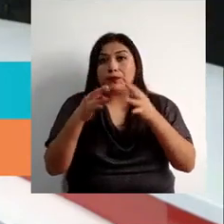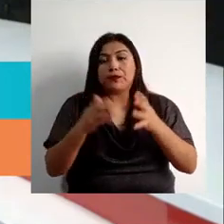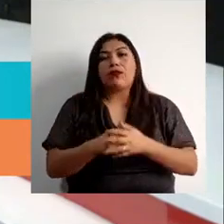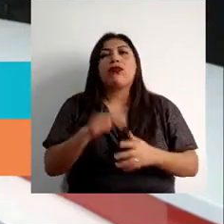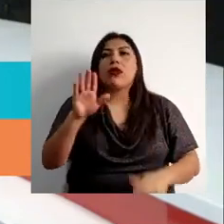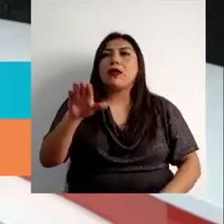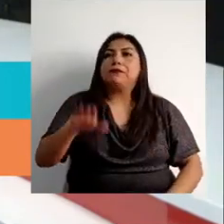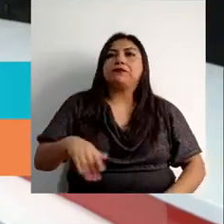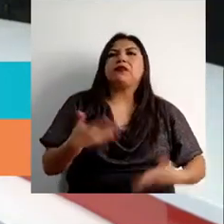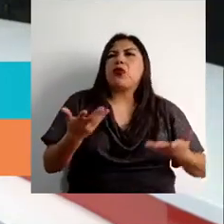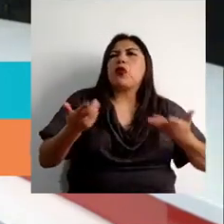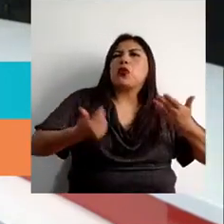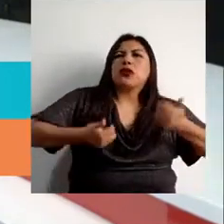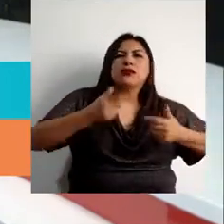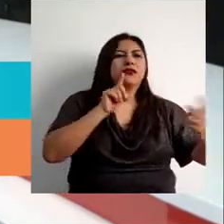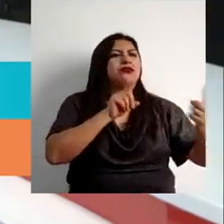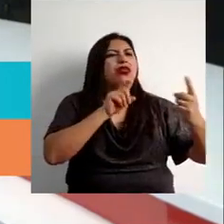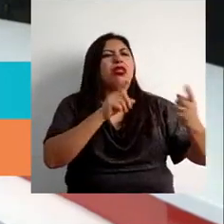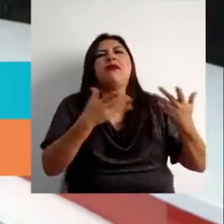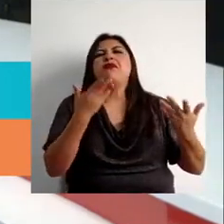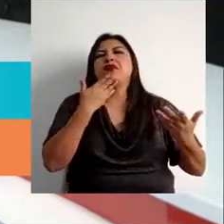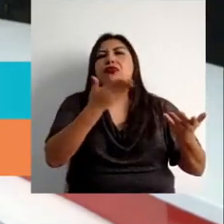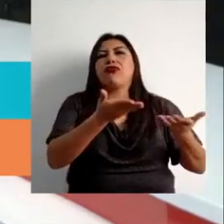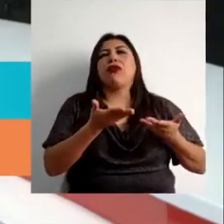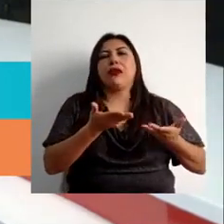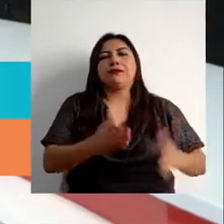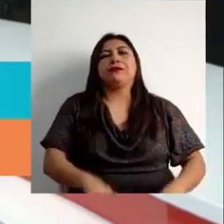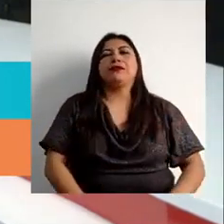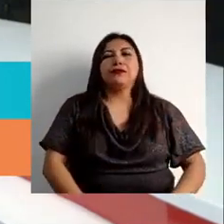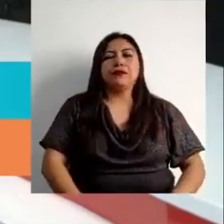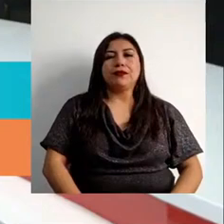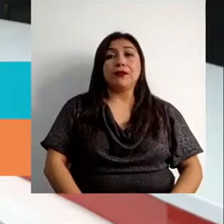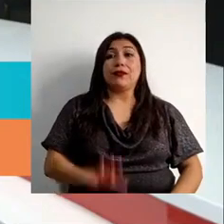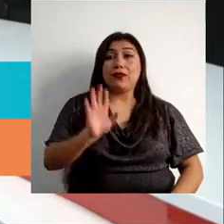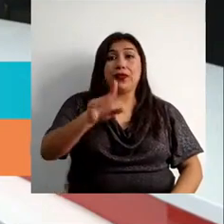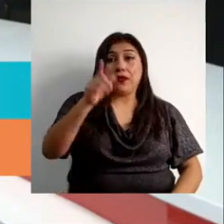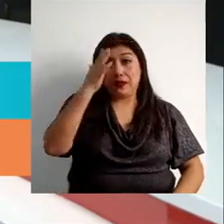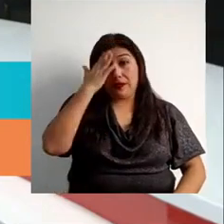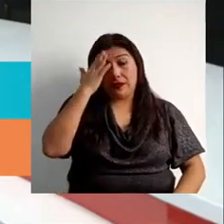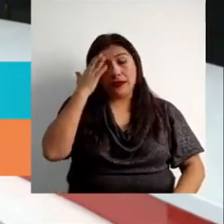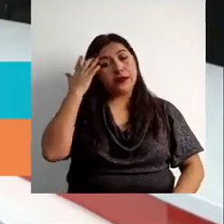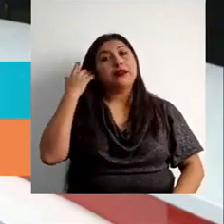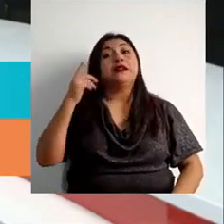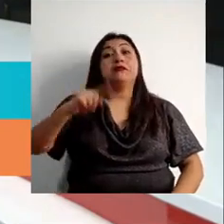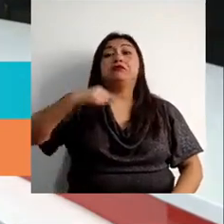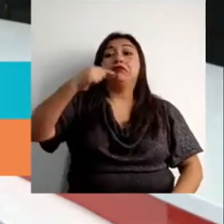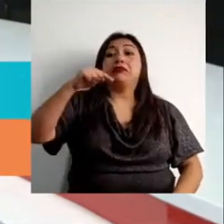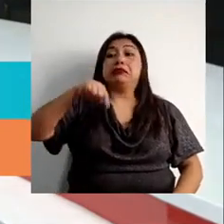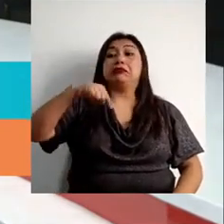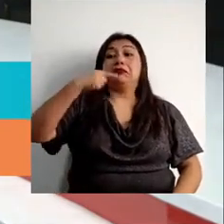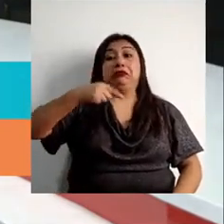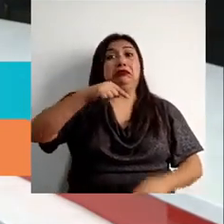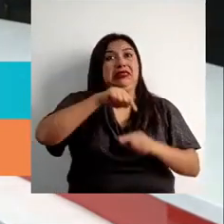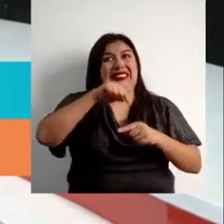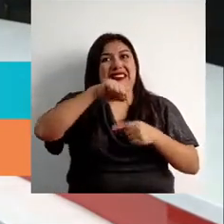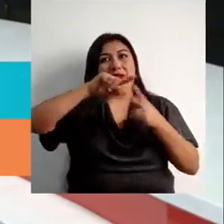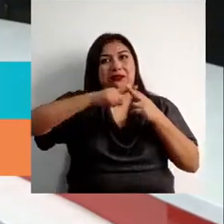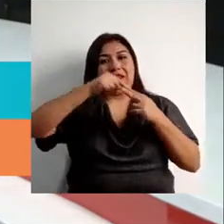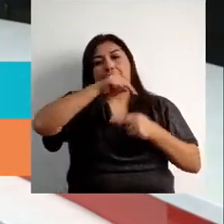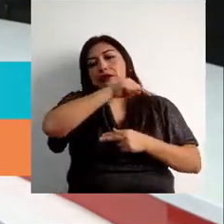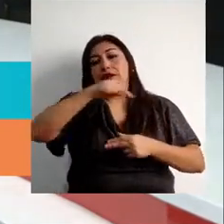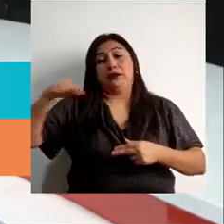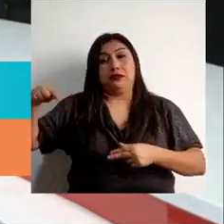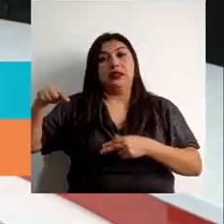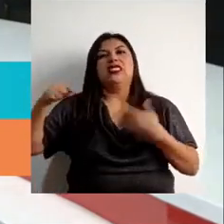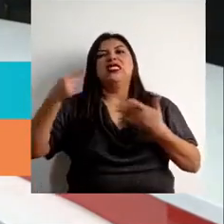el momento de la entrevista, ¿y a quién tenemos? Así es, Enrique. Tú sabes que en la siguiente semana, ya 10 días aproximadamente,